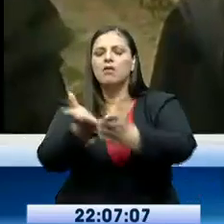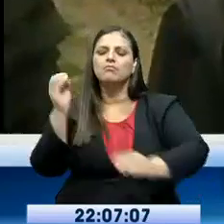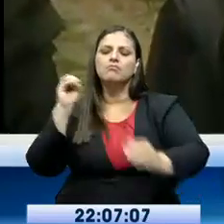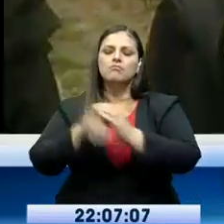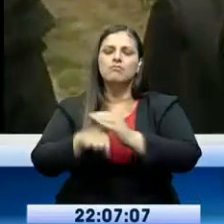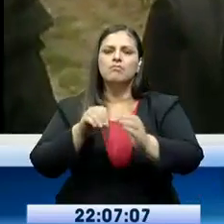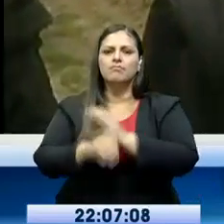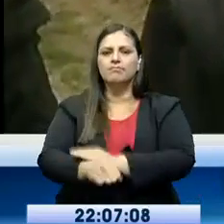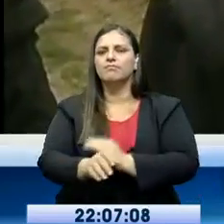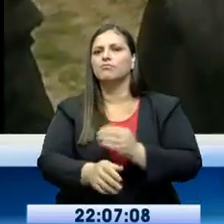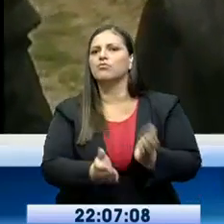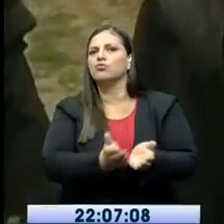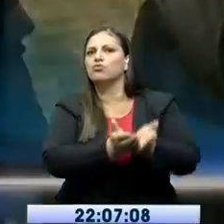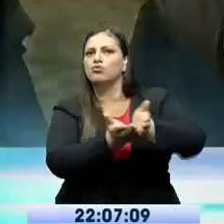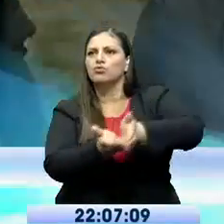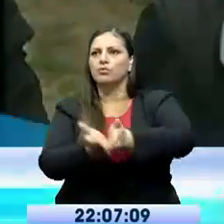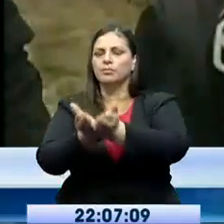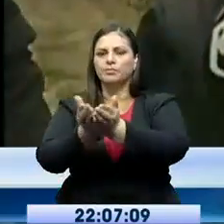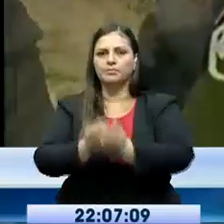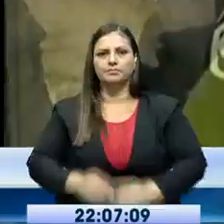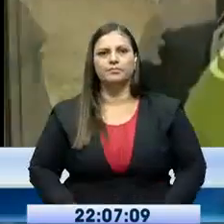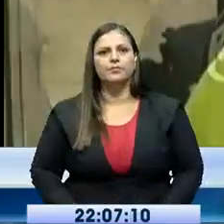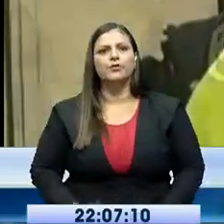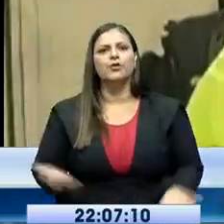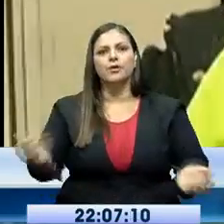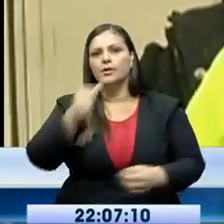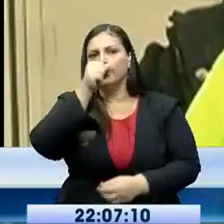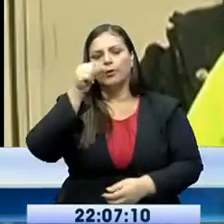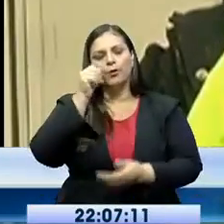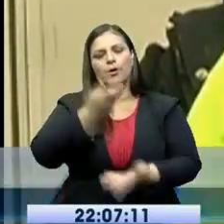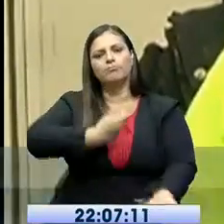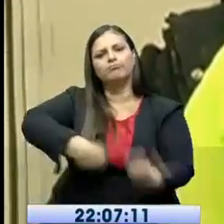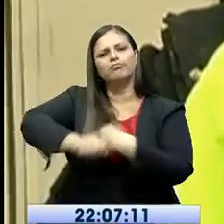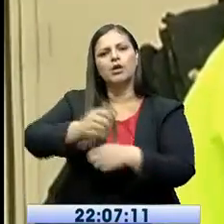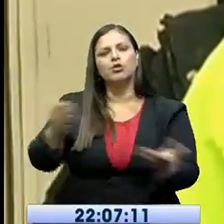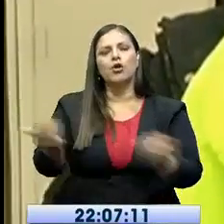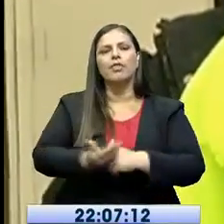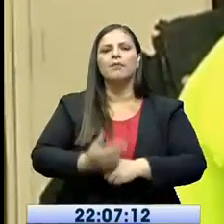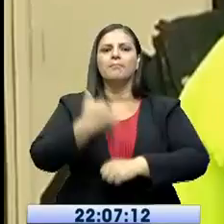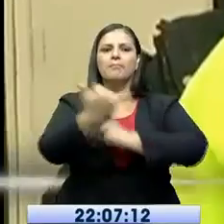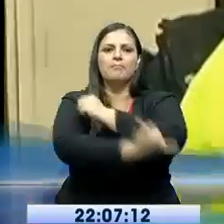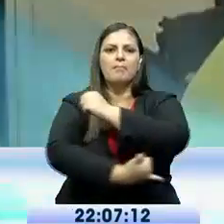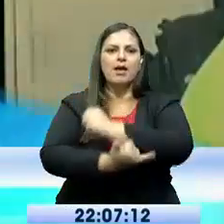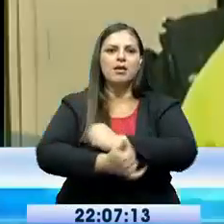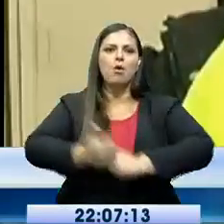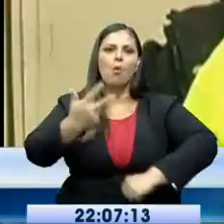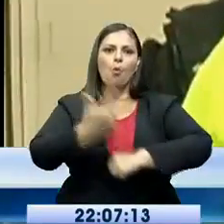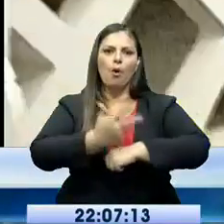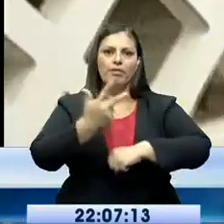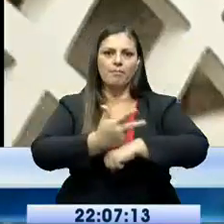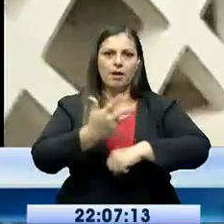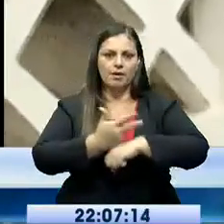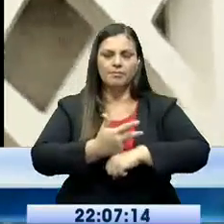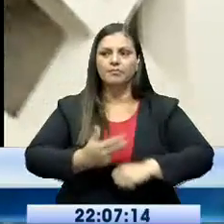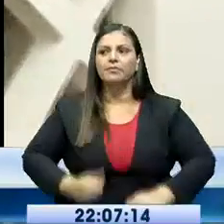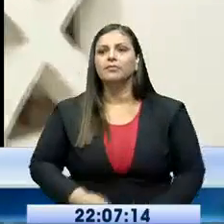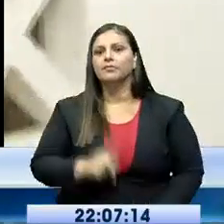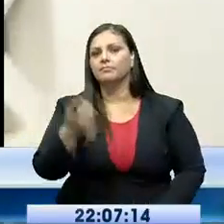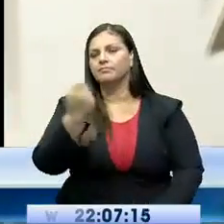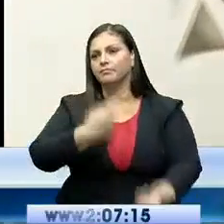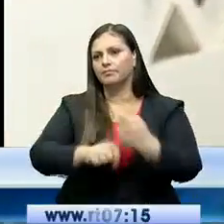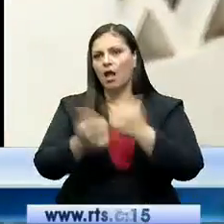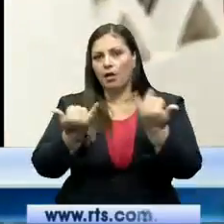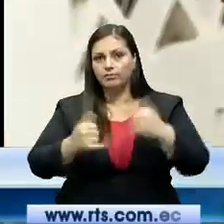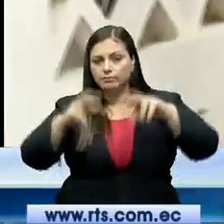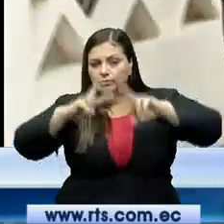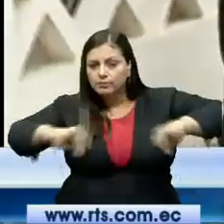La sustancia tenía pensado llevarlas a Guatemala. Es en las inmediaciones de este lugar, se están haciendo los reconocimientos respectivos, tenemos una pista